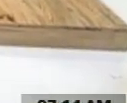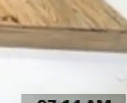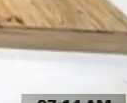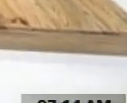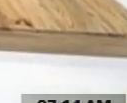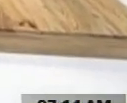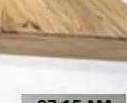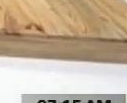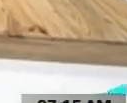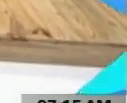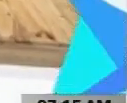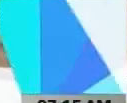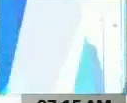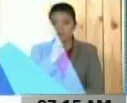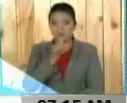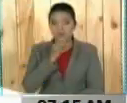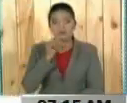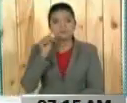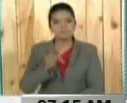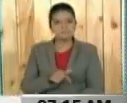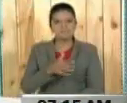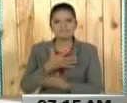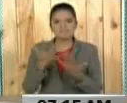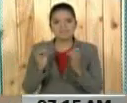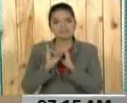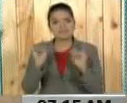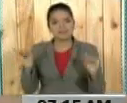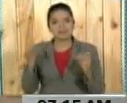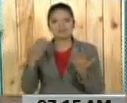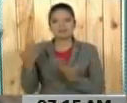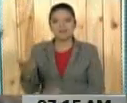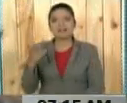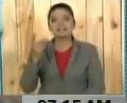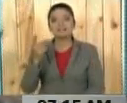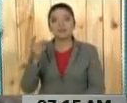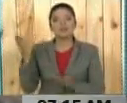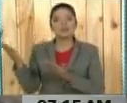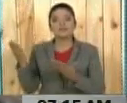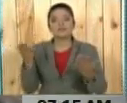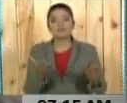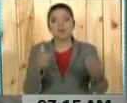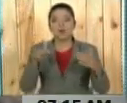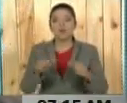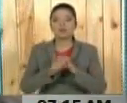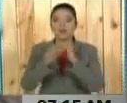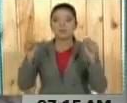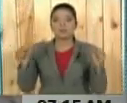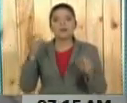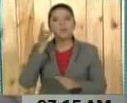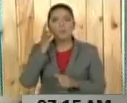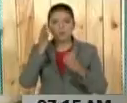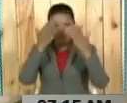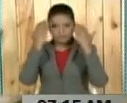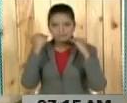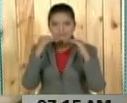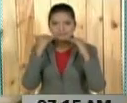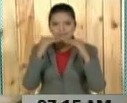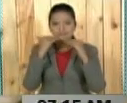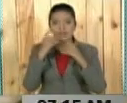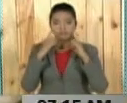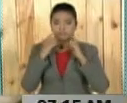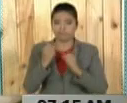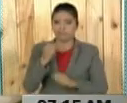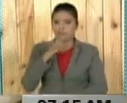Continuamos con la pauta de hoy y ya se encuentra con nosotros nuestra segunda invitada de la mañana, Mariclen Estelí, quien es